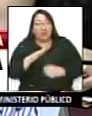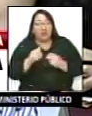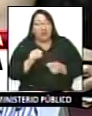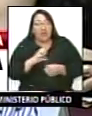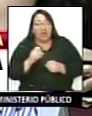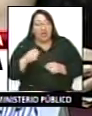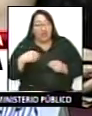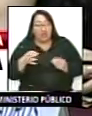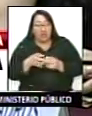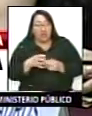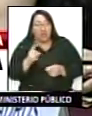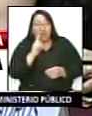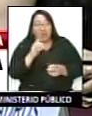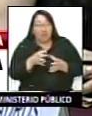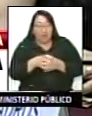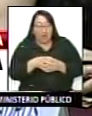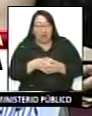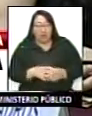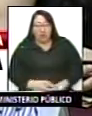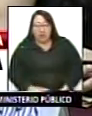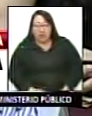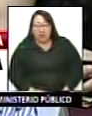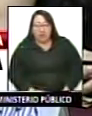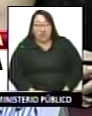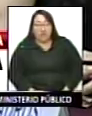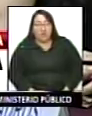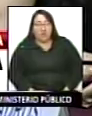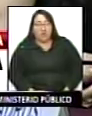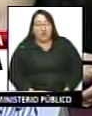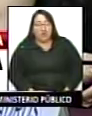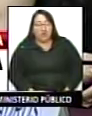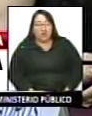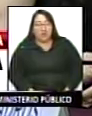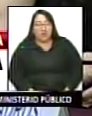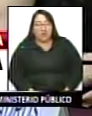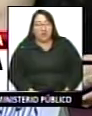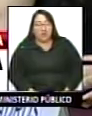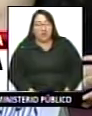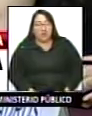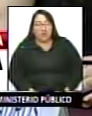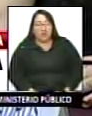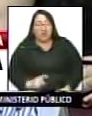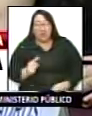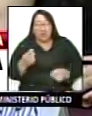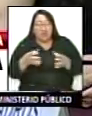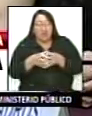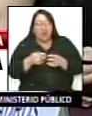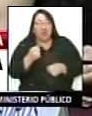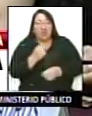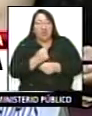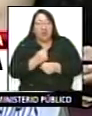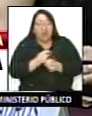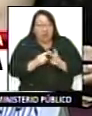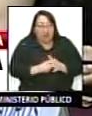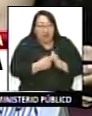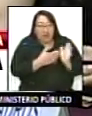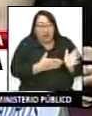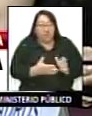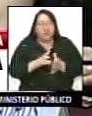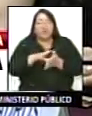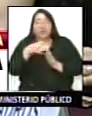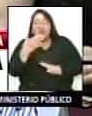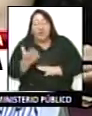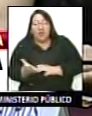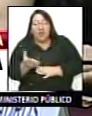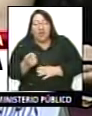el sector primario de esta actividad económica que es la gastronomía, el sector primario que es la producción, el sector secundario